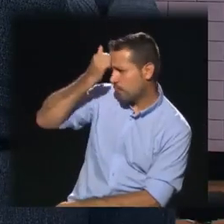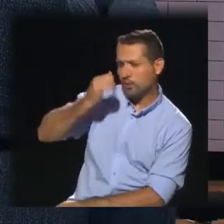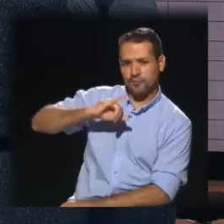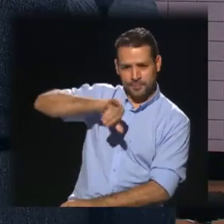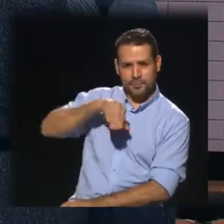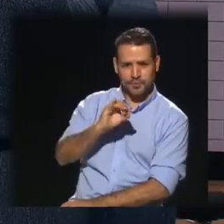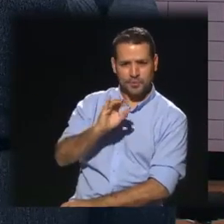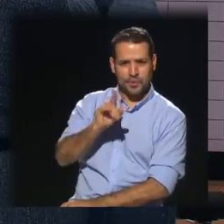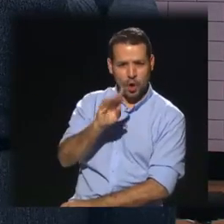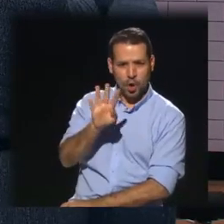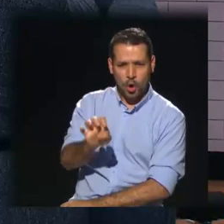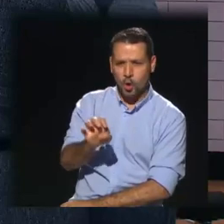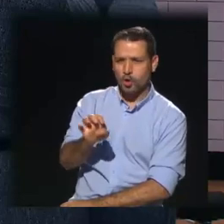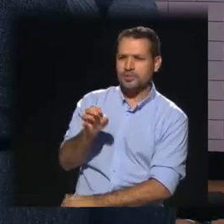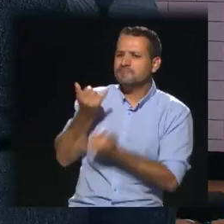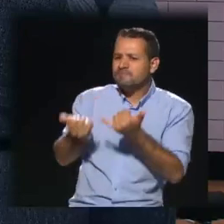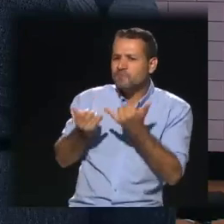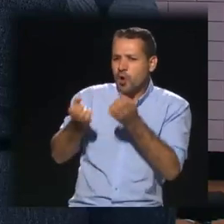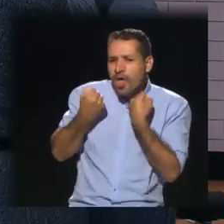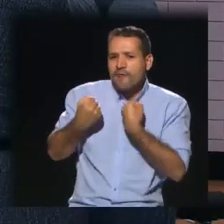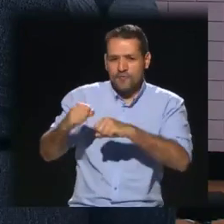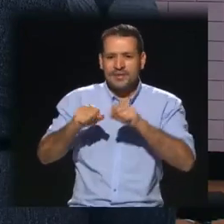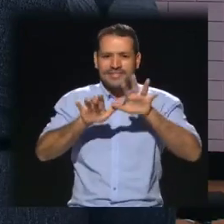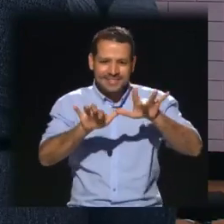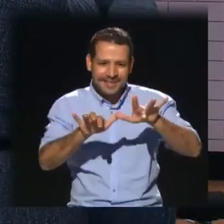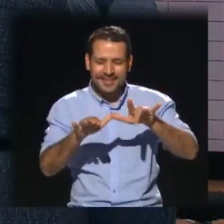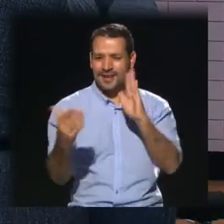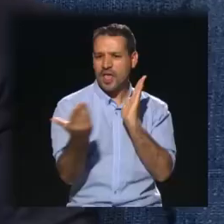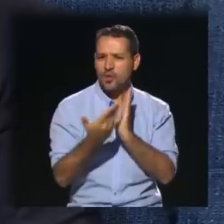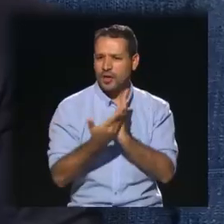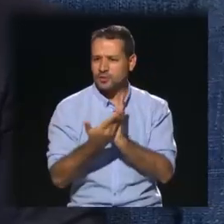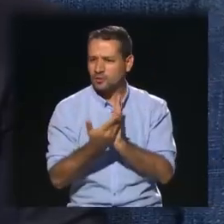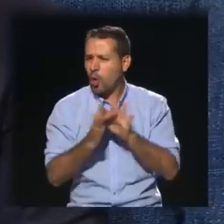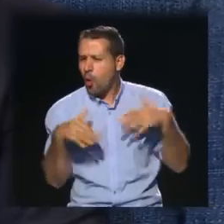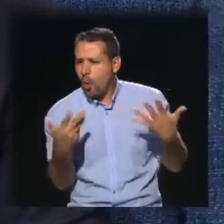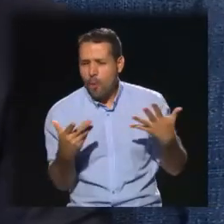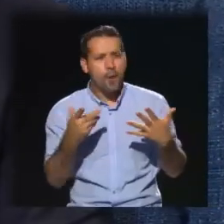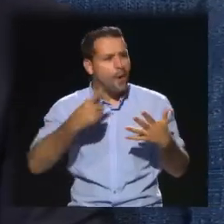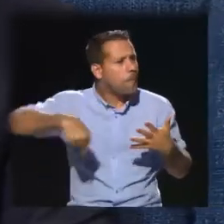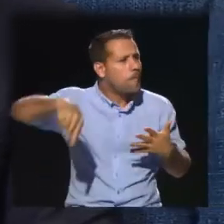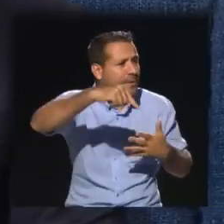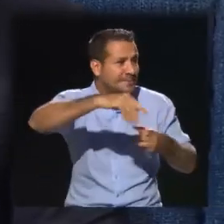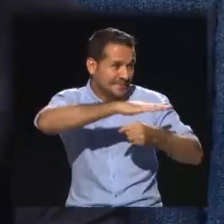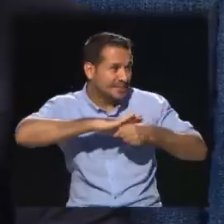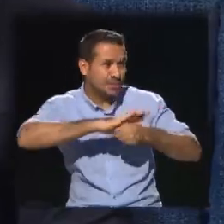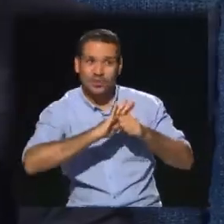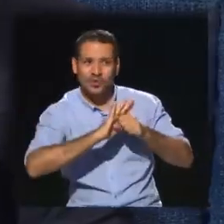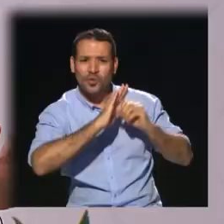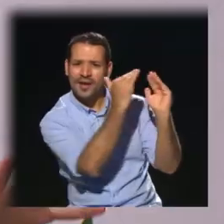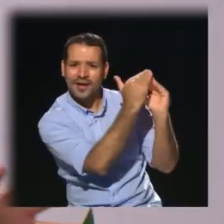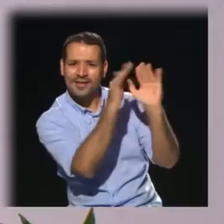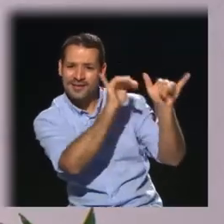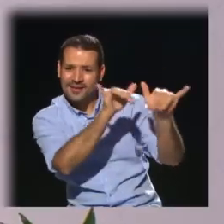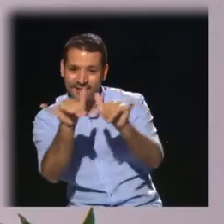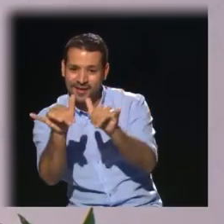muy bonito y son los esfuerzos que hoy se vienen realizando desde la Secretaría de Educación y es cómo con estas realidades que tienen todos los estudiantes